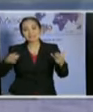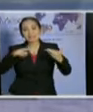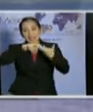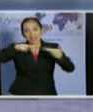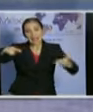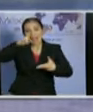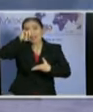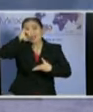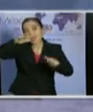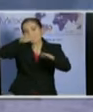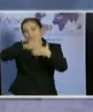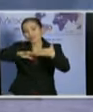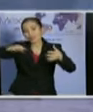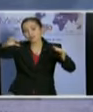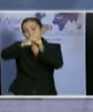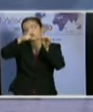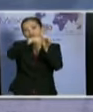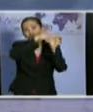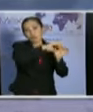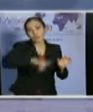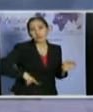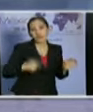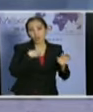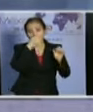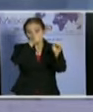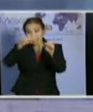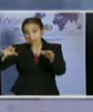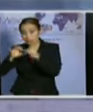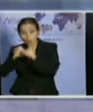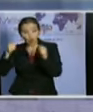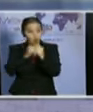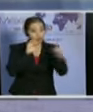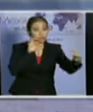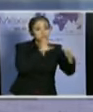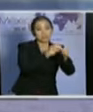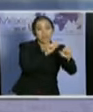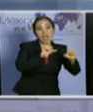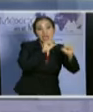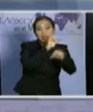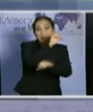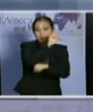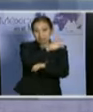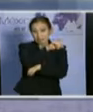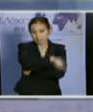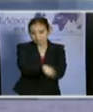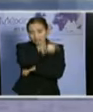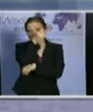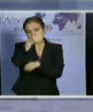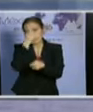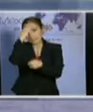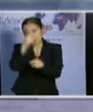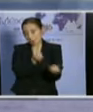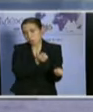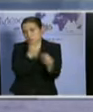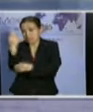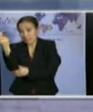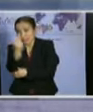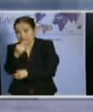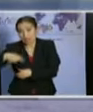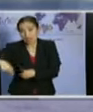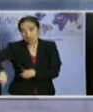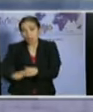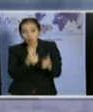de gobiernos de oficinas de vinculación con sociedad civil. Eso es lo que aportó México, la necesidad